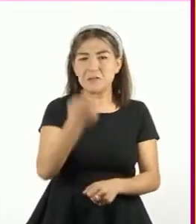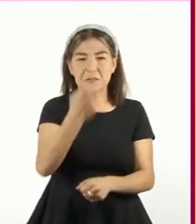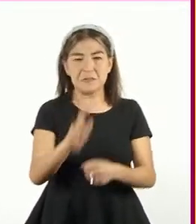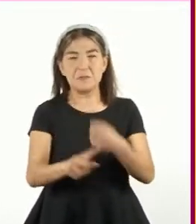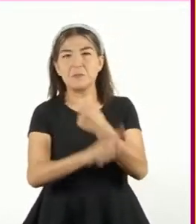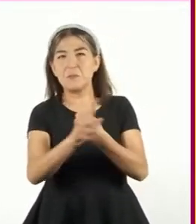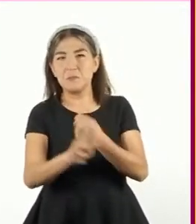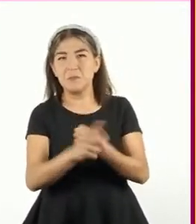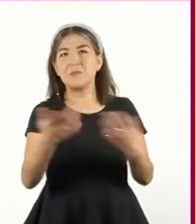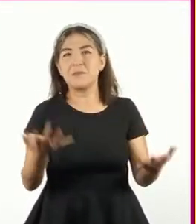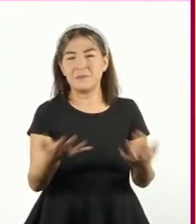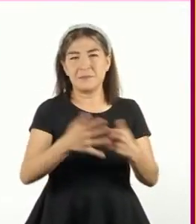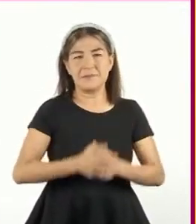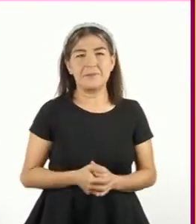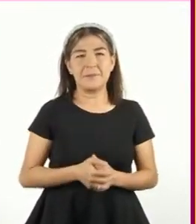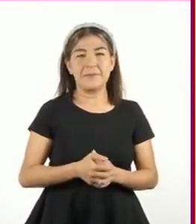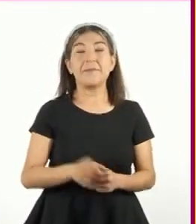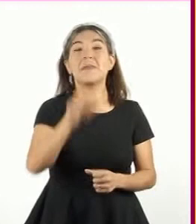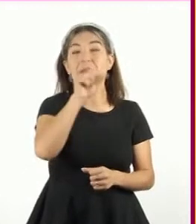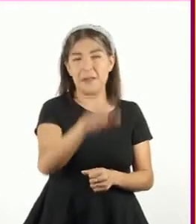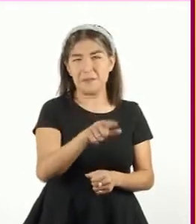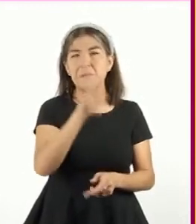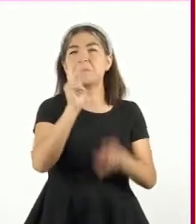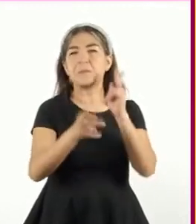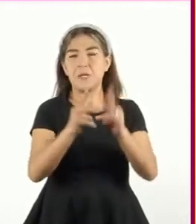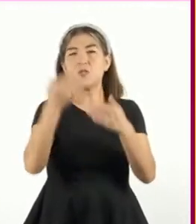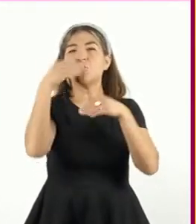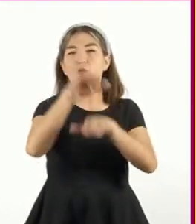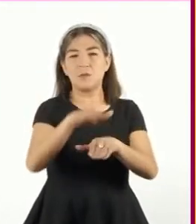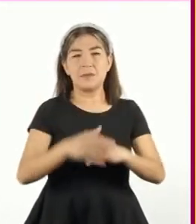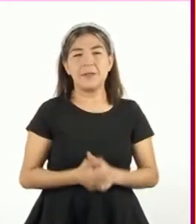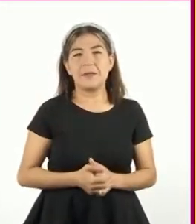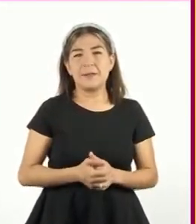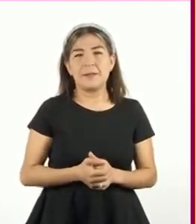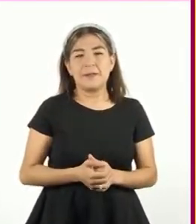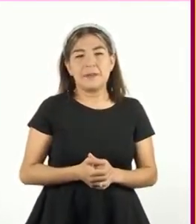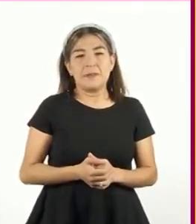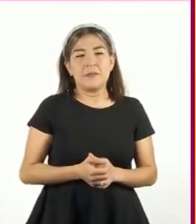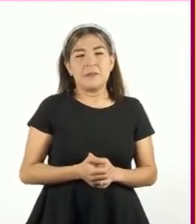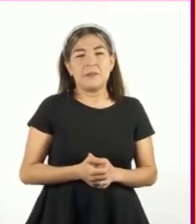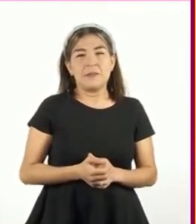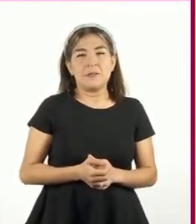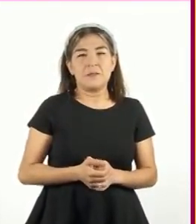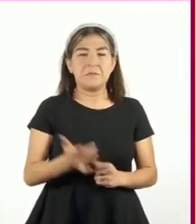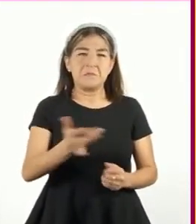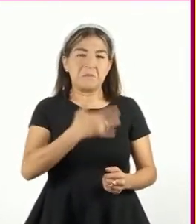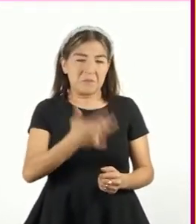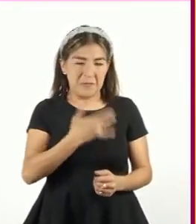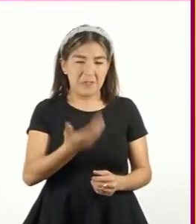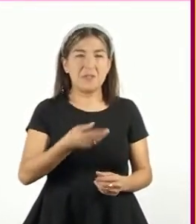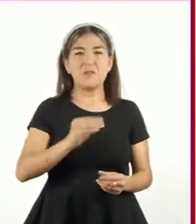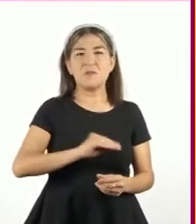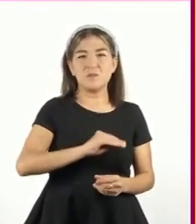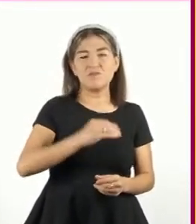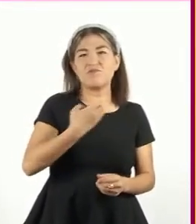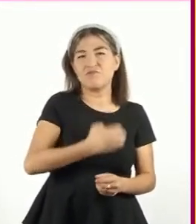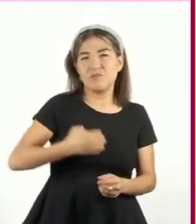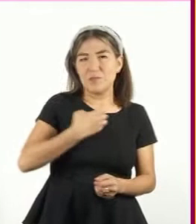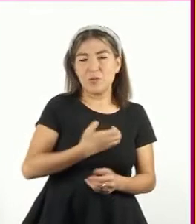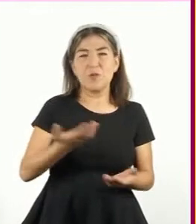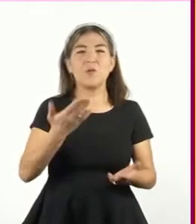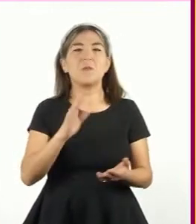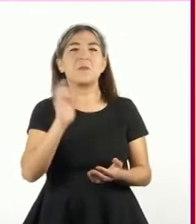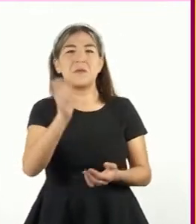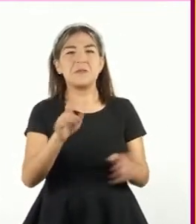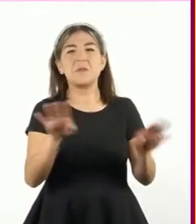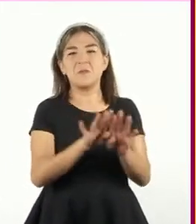lo provocan. Hablaremos también de las emociones y los estados de ánimo e identificaremos